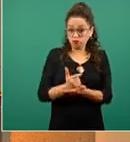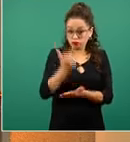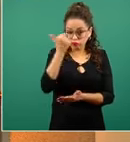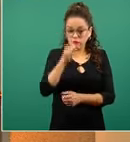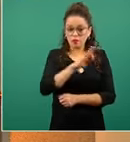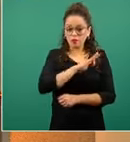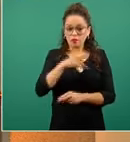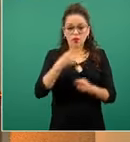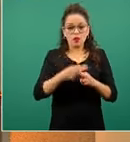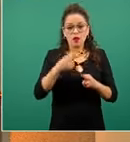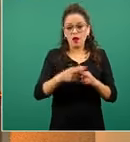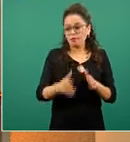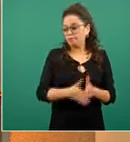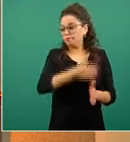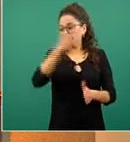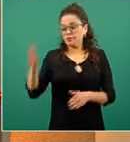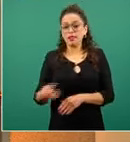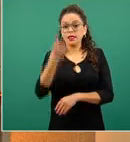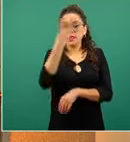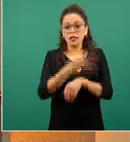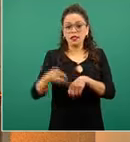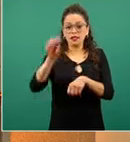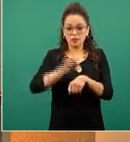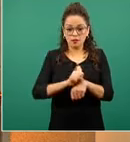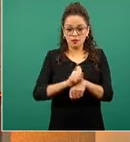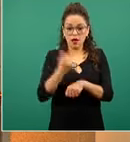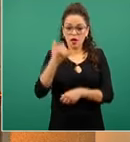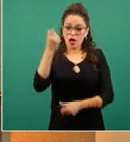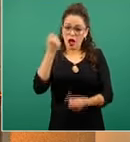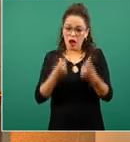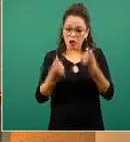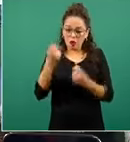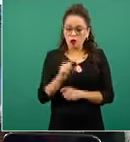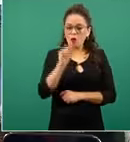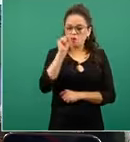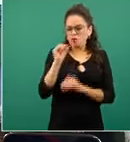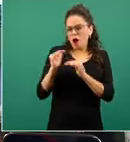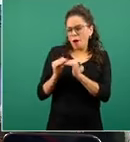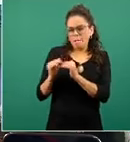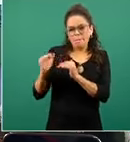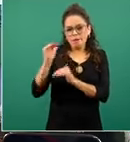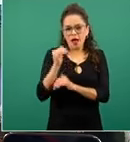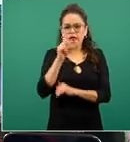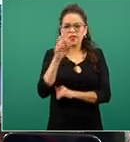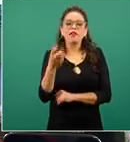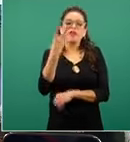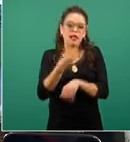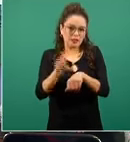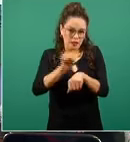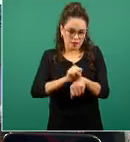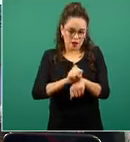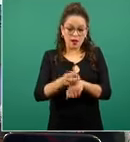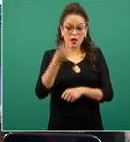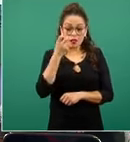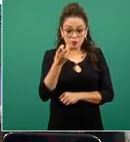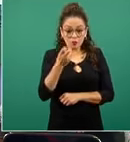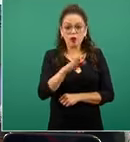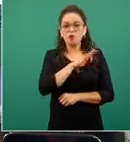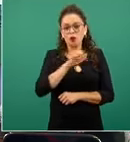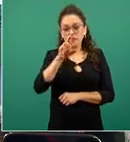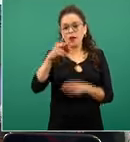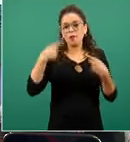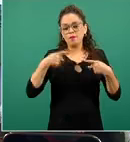irse inclusive hasta 3 semanas y en algunos casos inclusive un poco más. Por eso que la hospitalización puede estar,